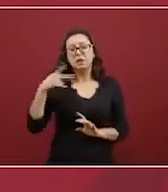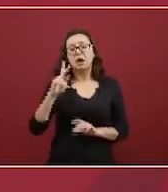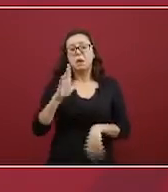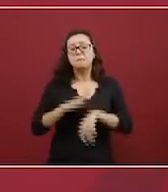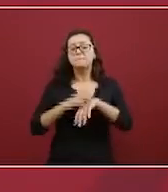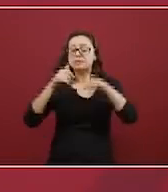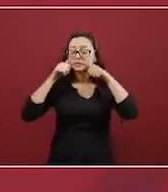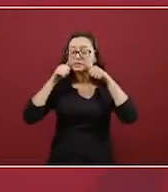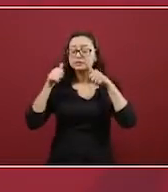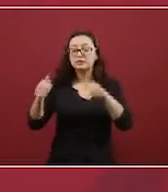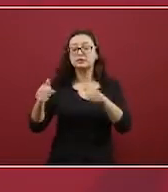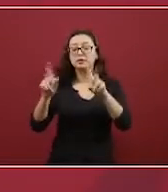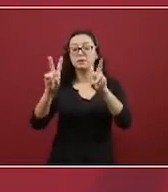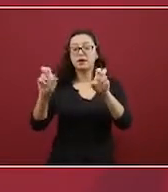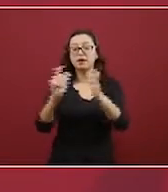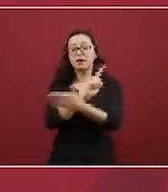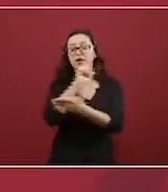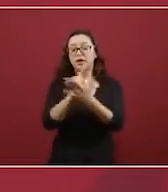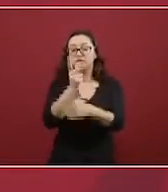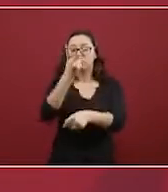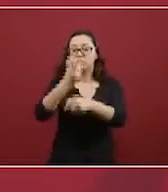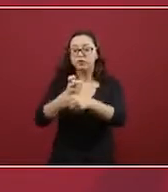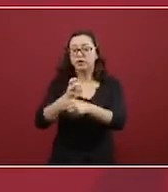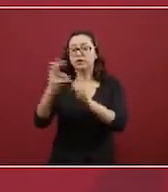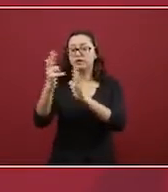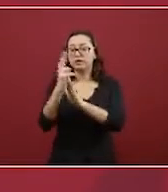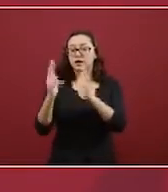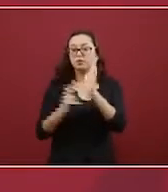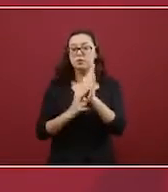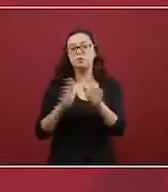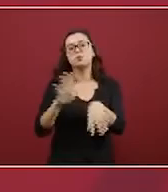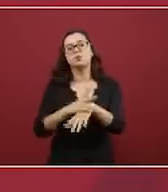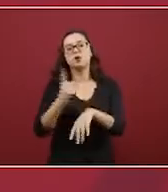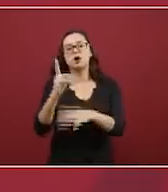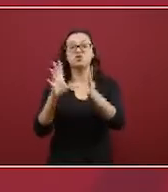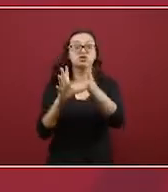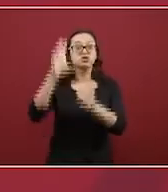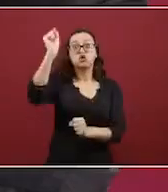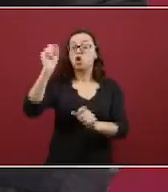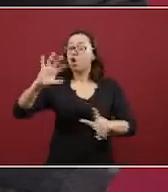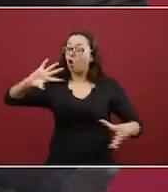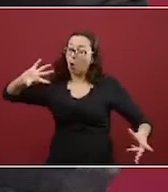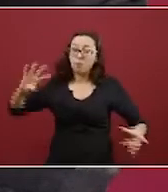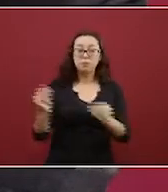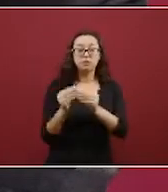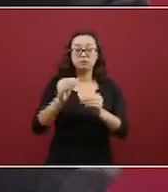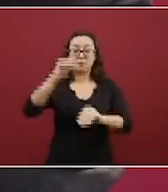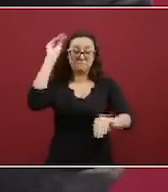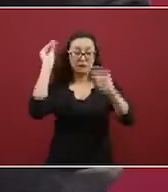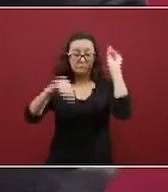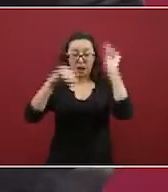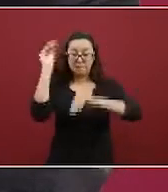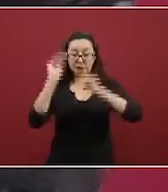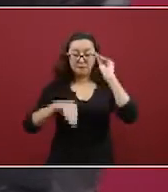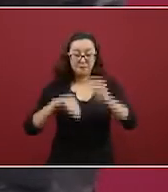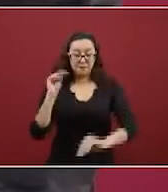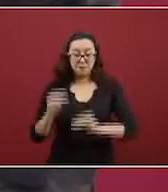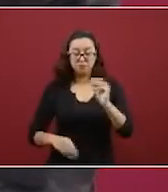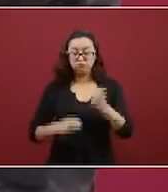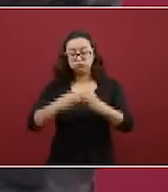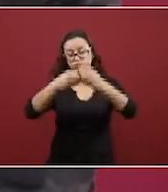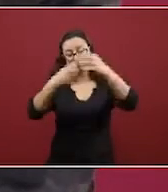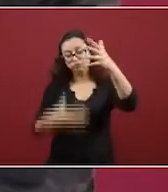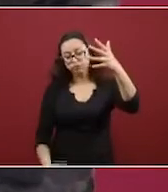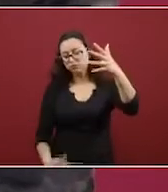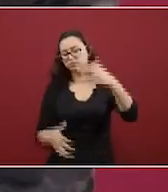cancelar la mal llamada reforma educativa así como las leyes secundarias y reglamentos también dijo que nosotros vamos a respetar a los maestros